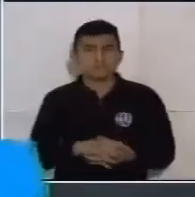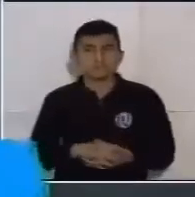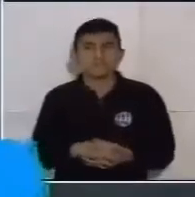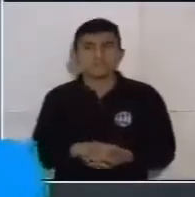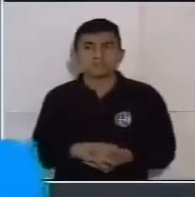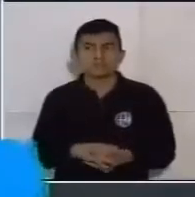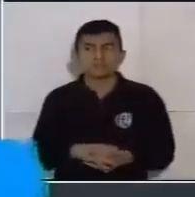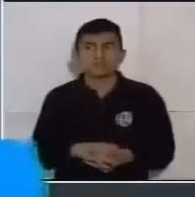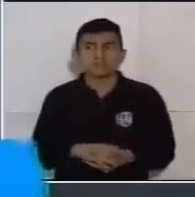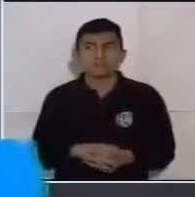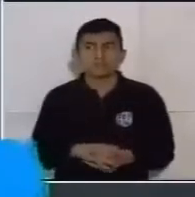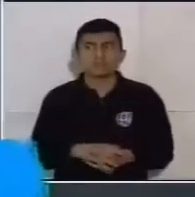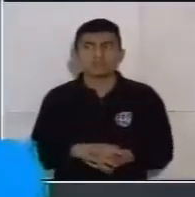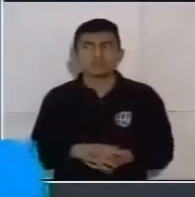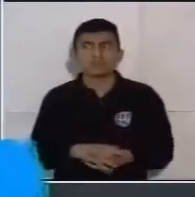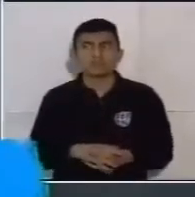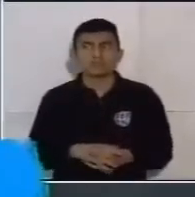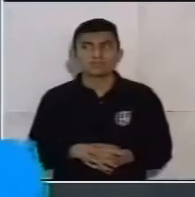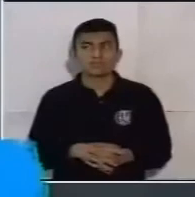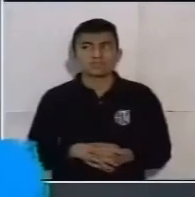Coloquémoslo así.